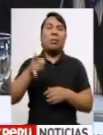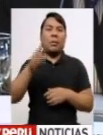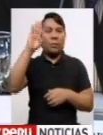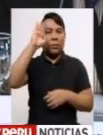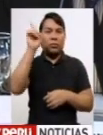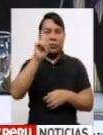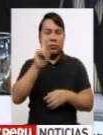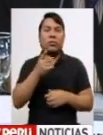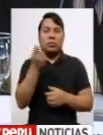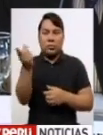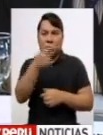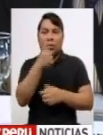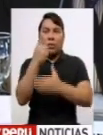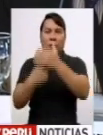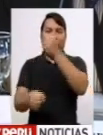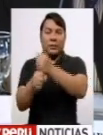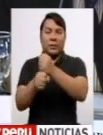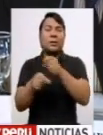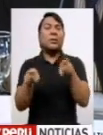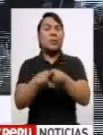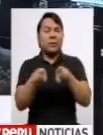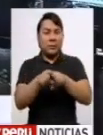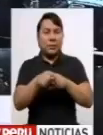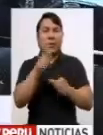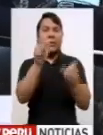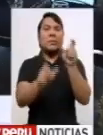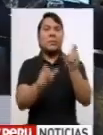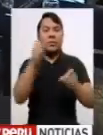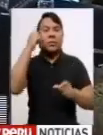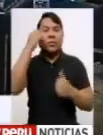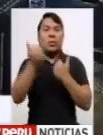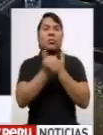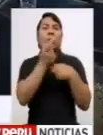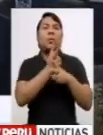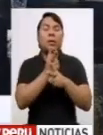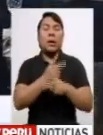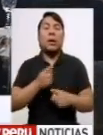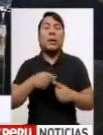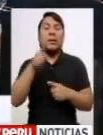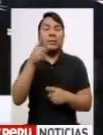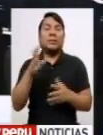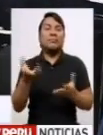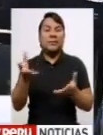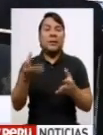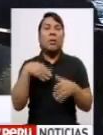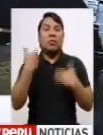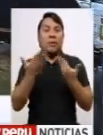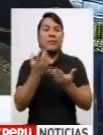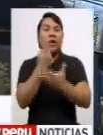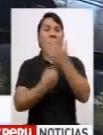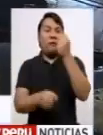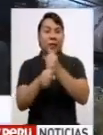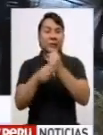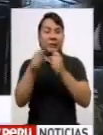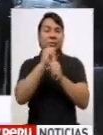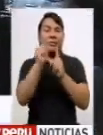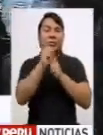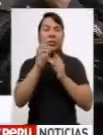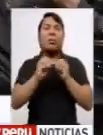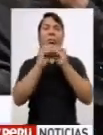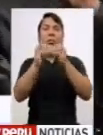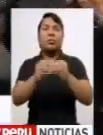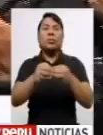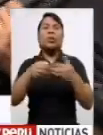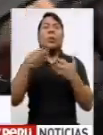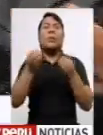Y el segundo tiene que ver con reducir la victimización. Para recuperar la confianza de la sociedad se pondrá en práctica 5 medidas dentro de